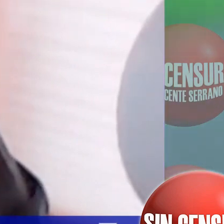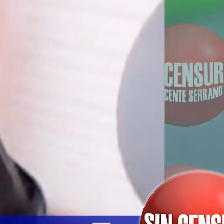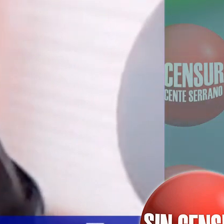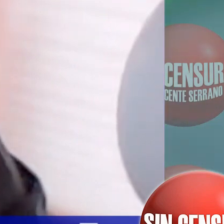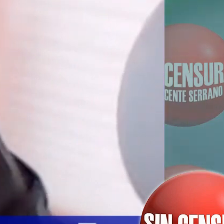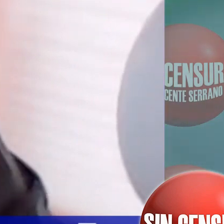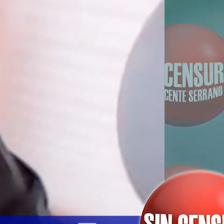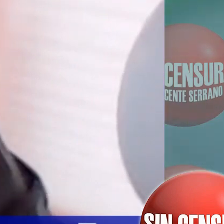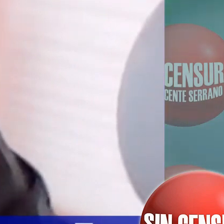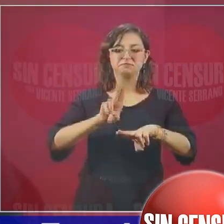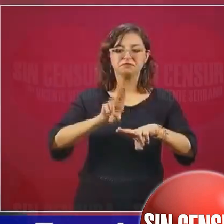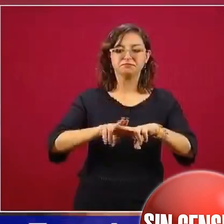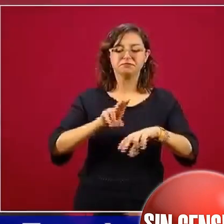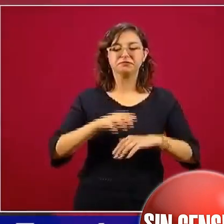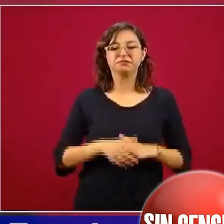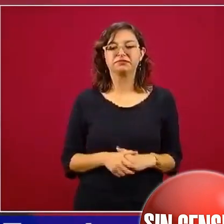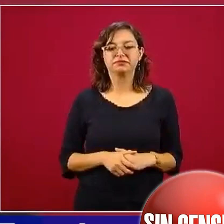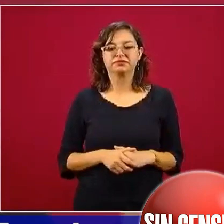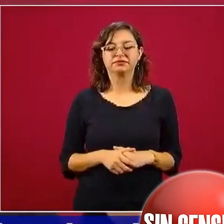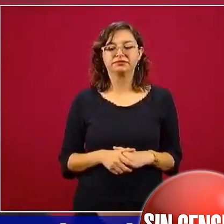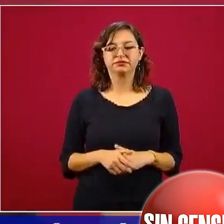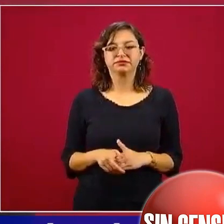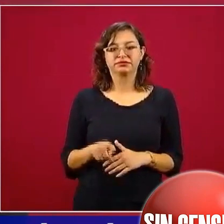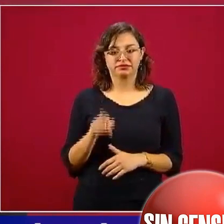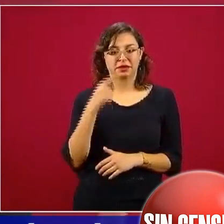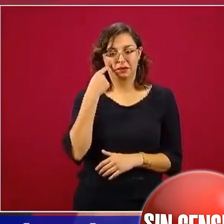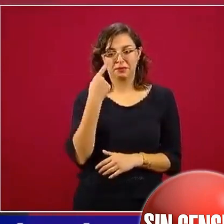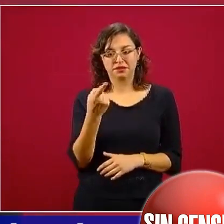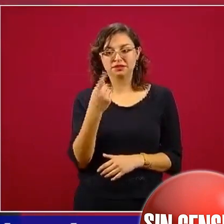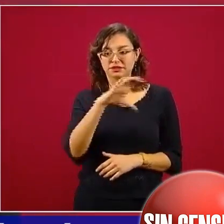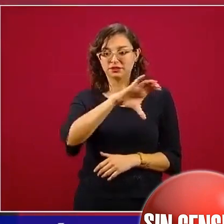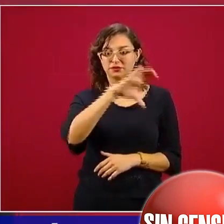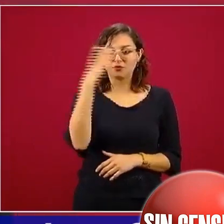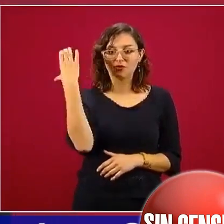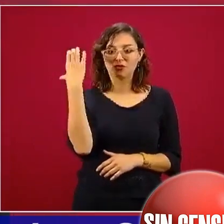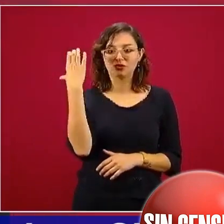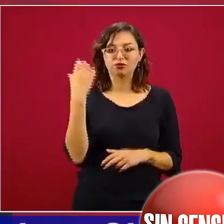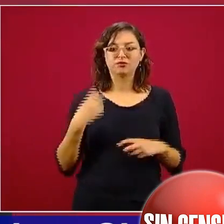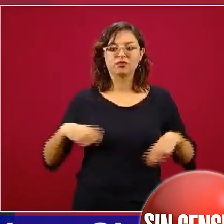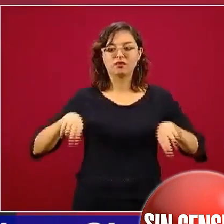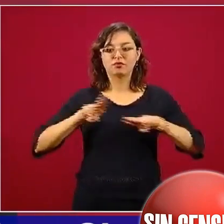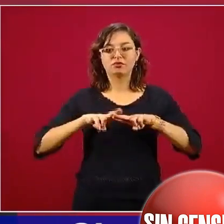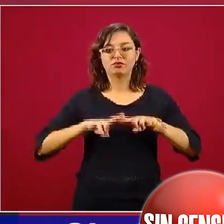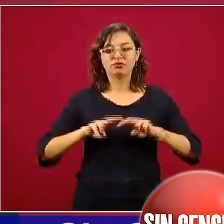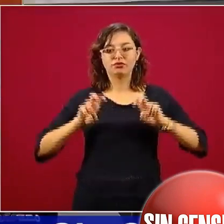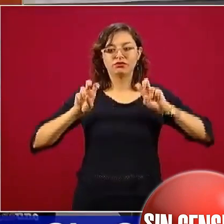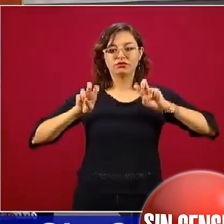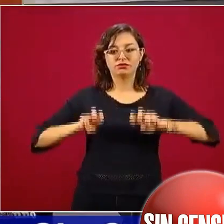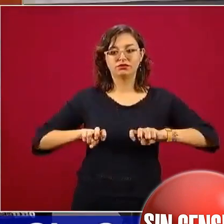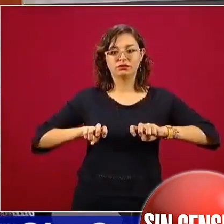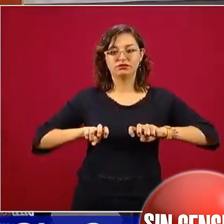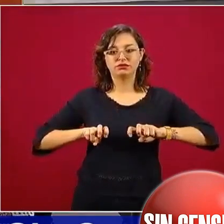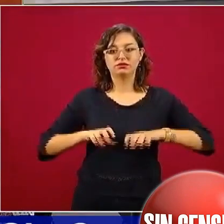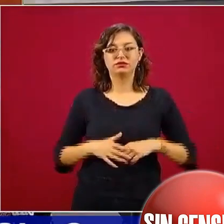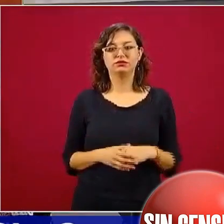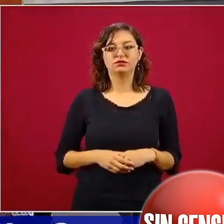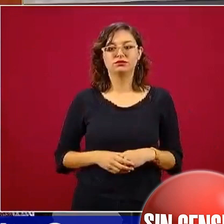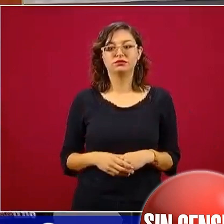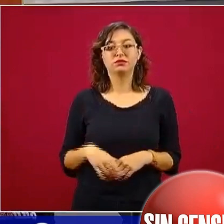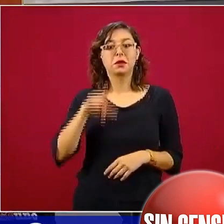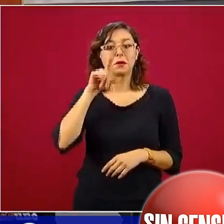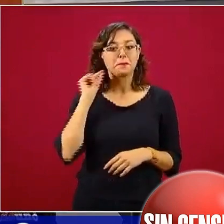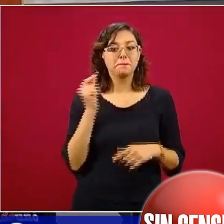Palacio Nacional. Es la foto de donde están sentados. Villa en la